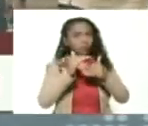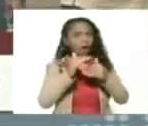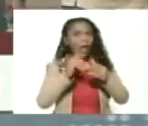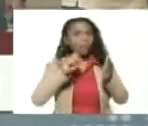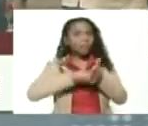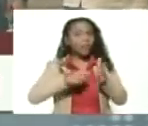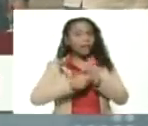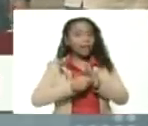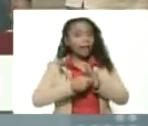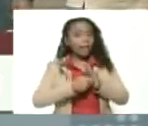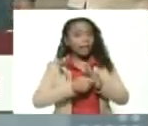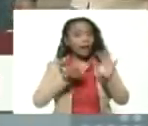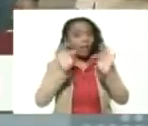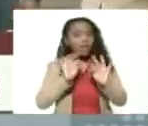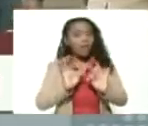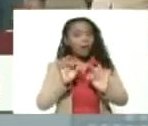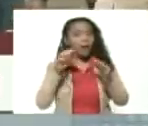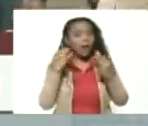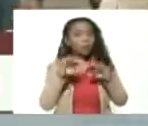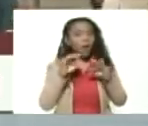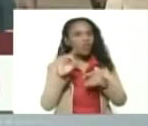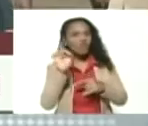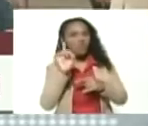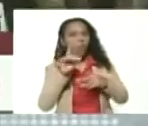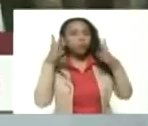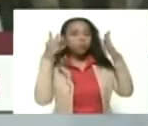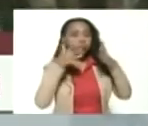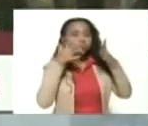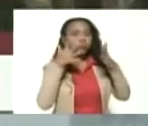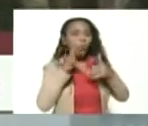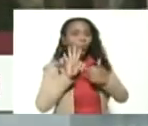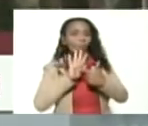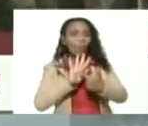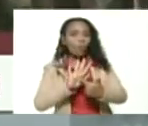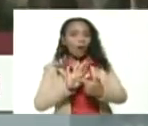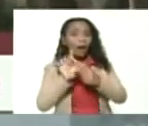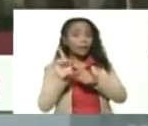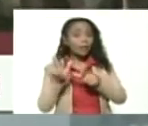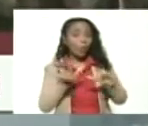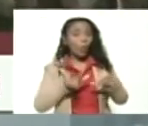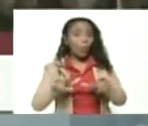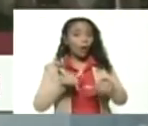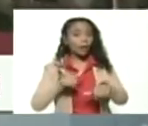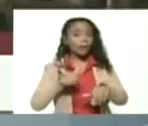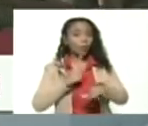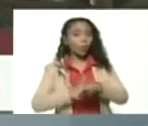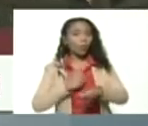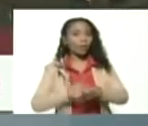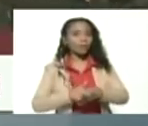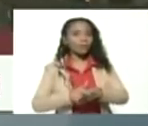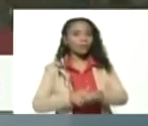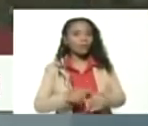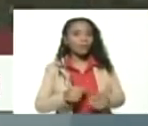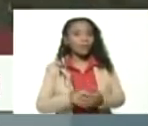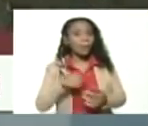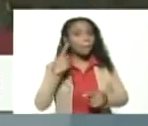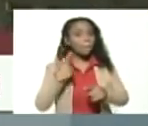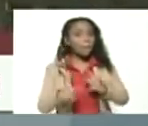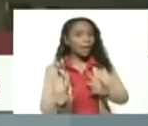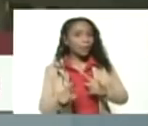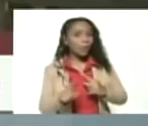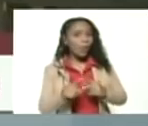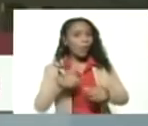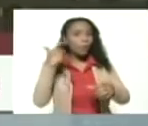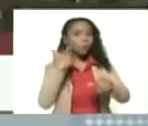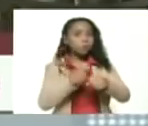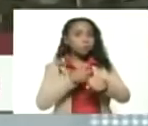técnica de la monta natural no es aconsejable presentarla en este espacio, en este horario, pero la técnica de la